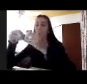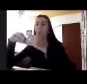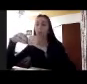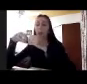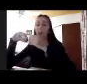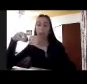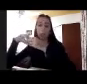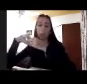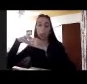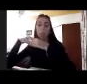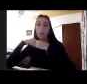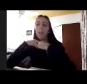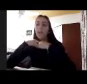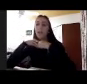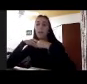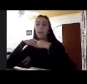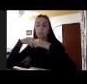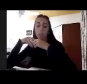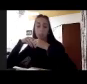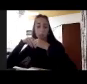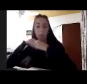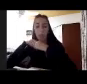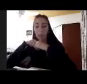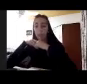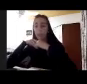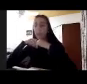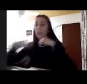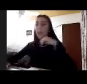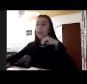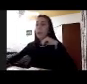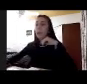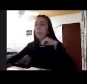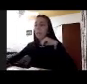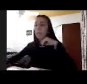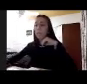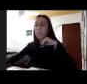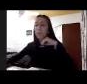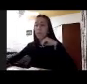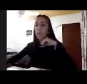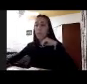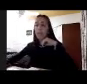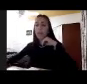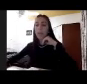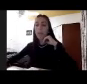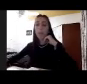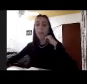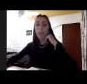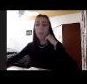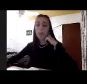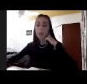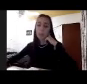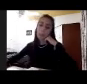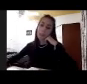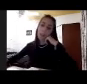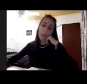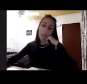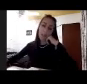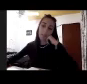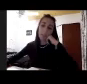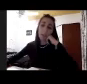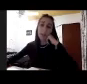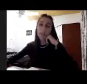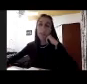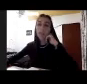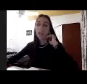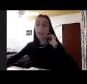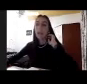dónde se encuentra ese lote, qué contexto tiene. eh, Era el barrio Hipódromo, que es acá el que